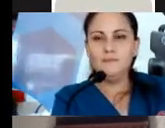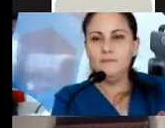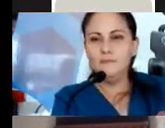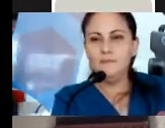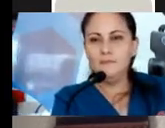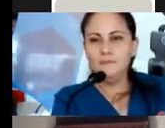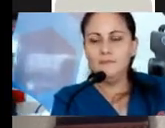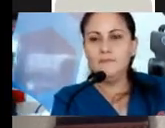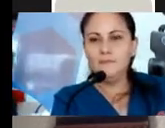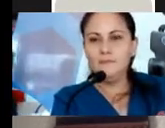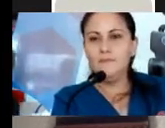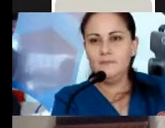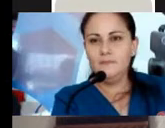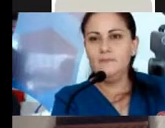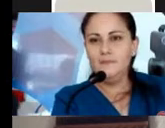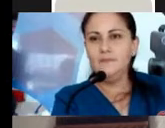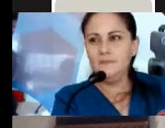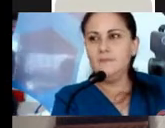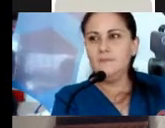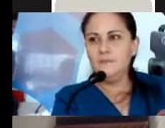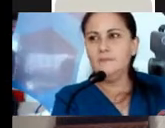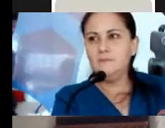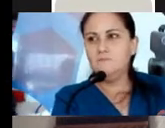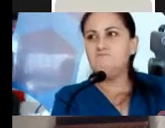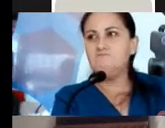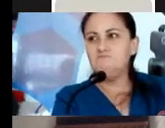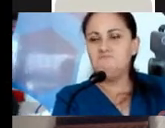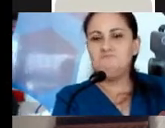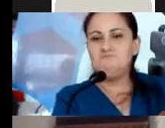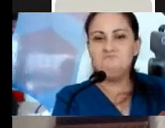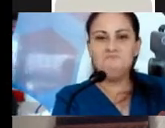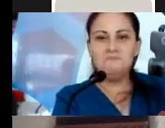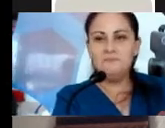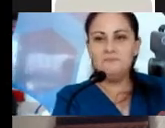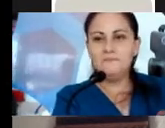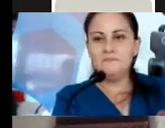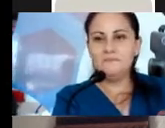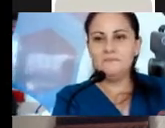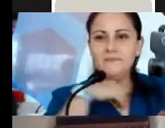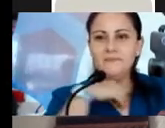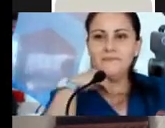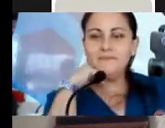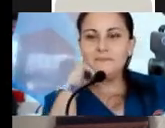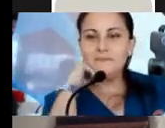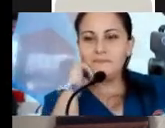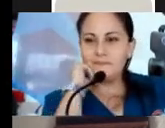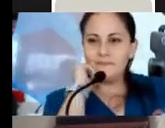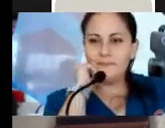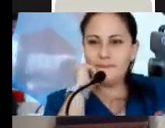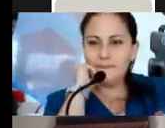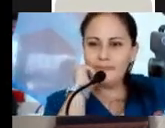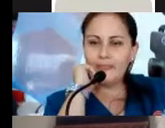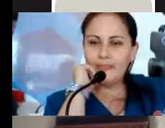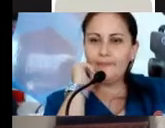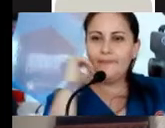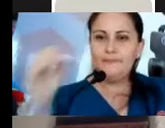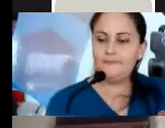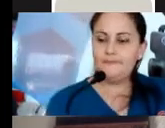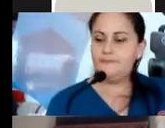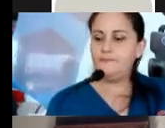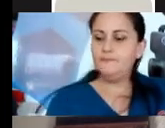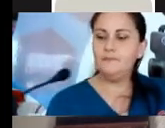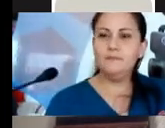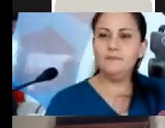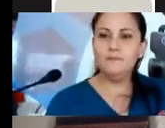motor fino. Y eso es muy importante cuando la postura es lo más correcta posible para el individuo, cuidado, no hablo de la